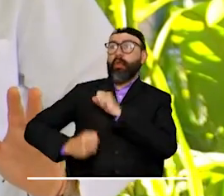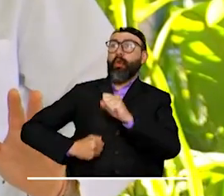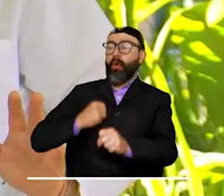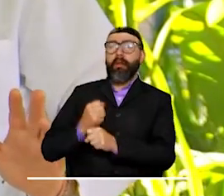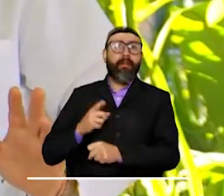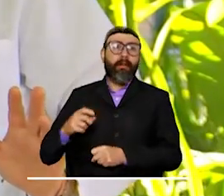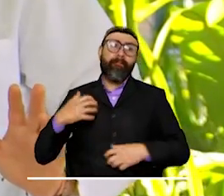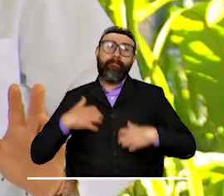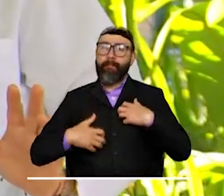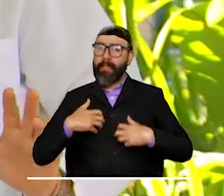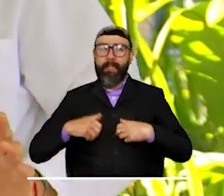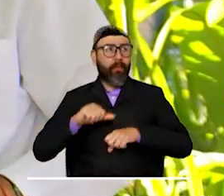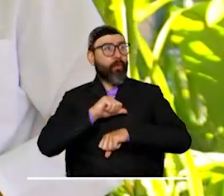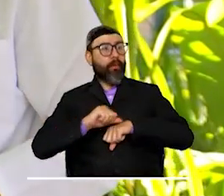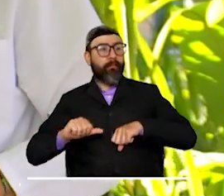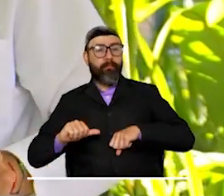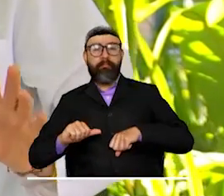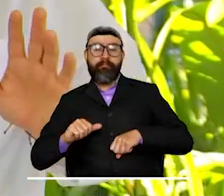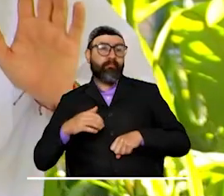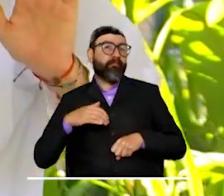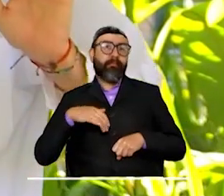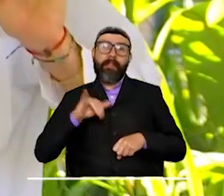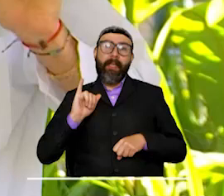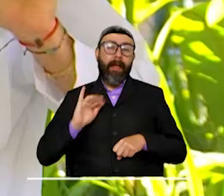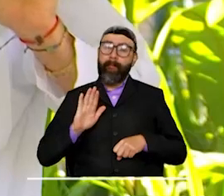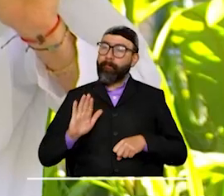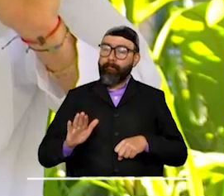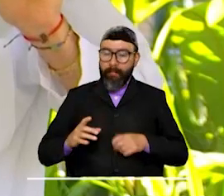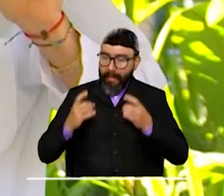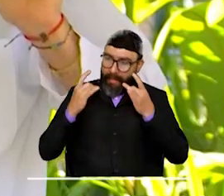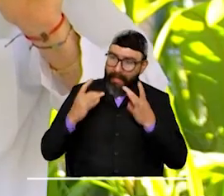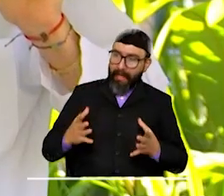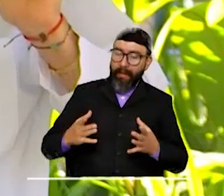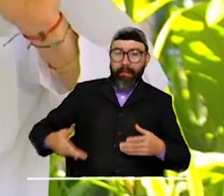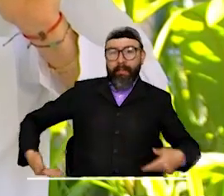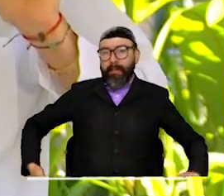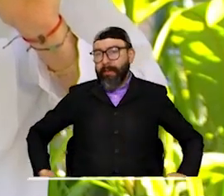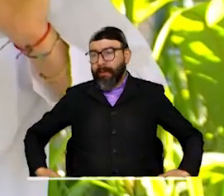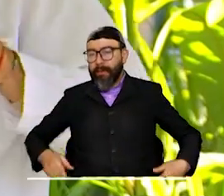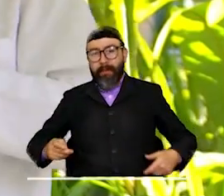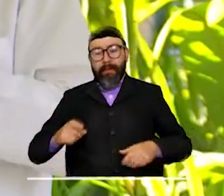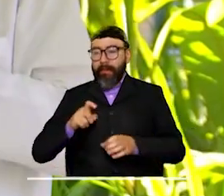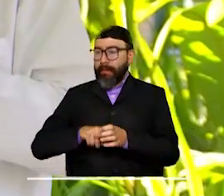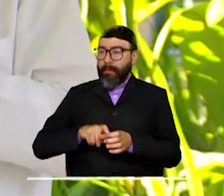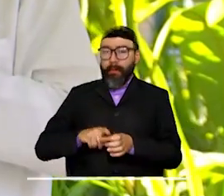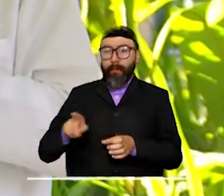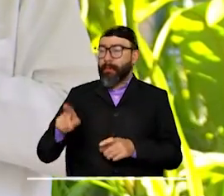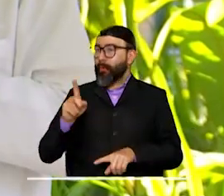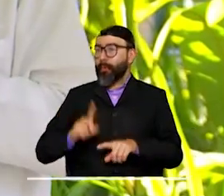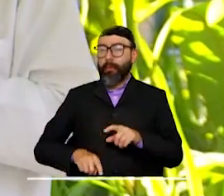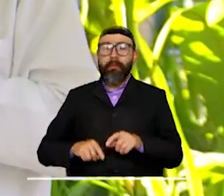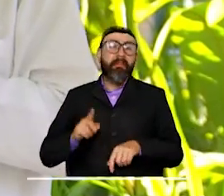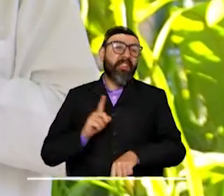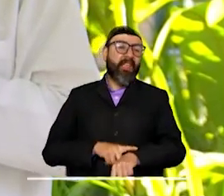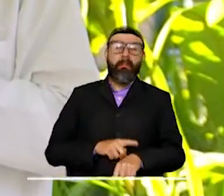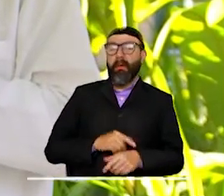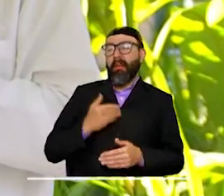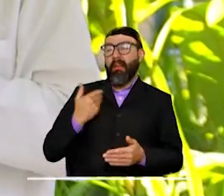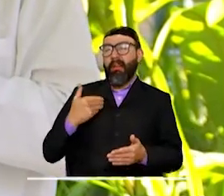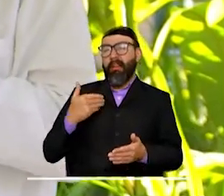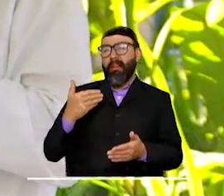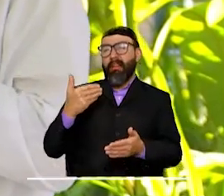hacerse operar y ya está en una lesión terrible en la cadera, porque se le pierde tiempo a la